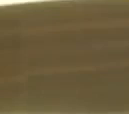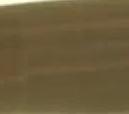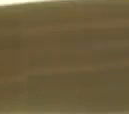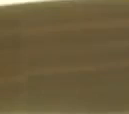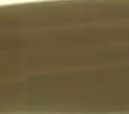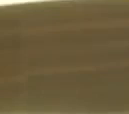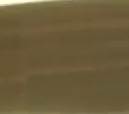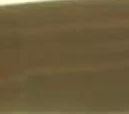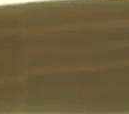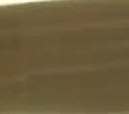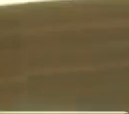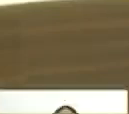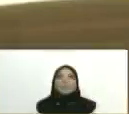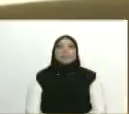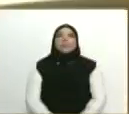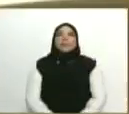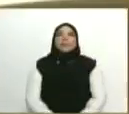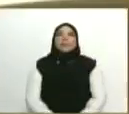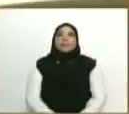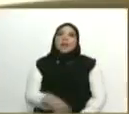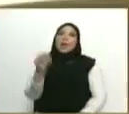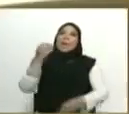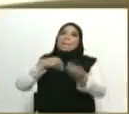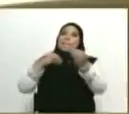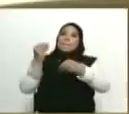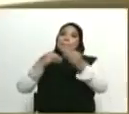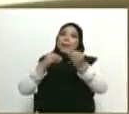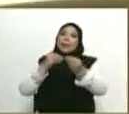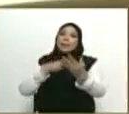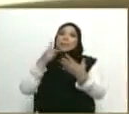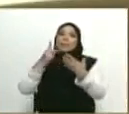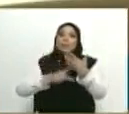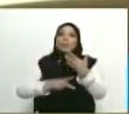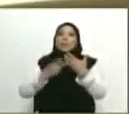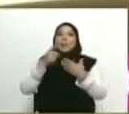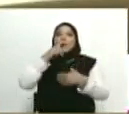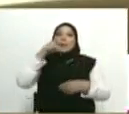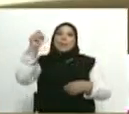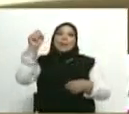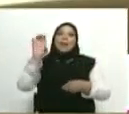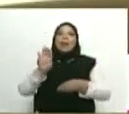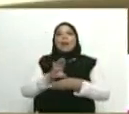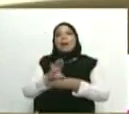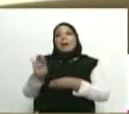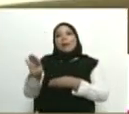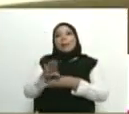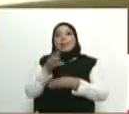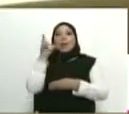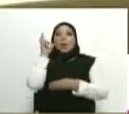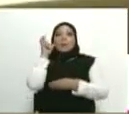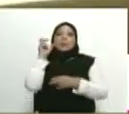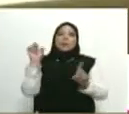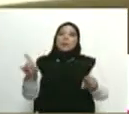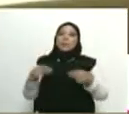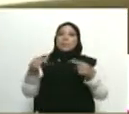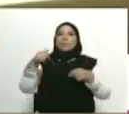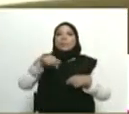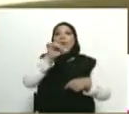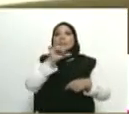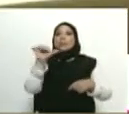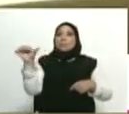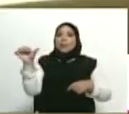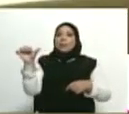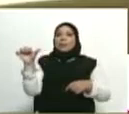calle. Con Maduro Más Pueblo, pueblo a la calle. Es la música y el canto que se escucha esta semana.